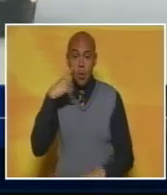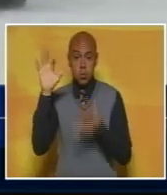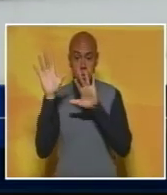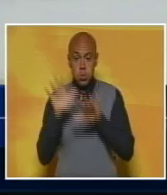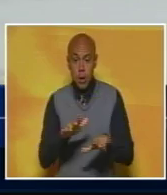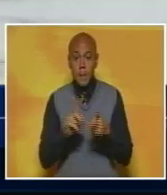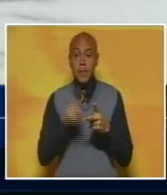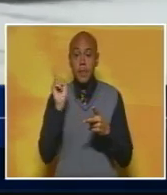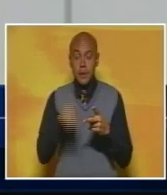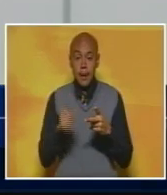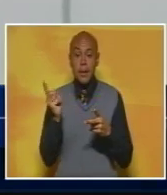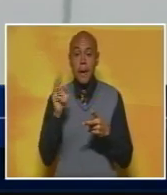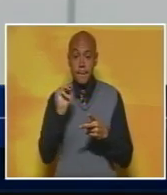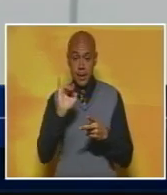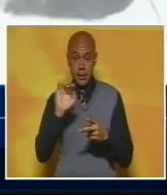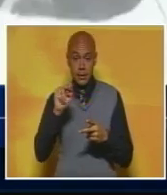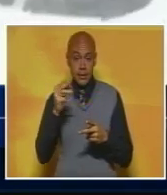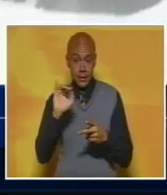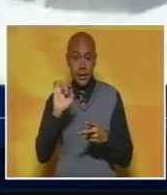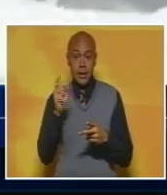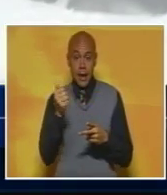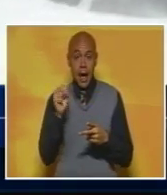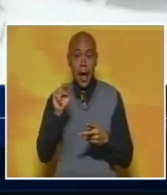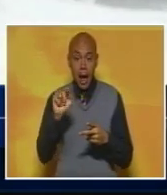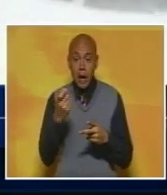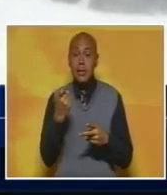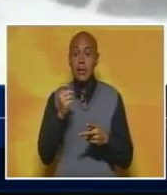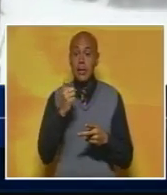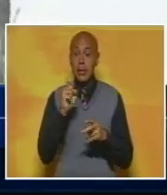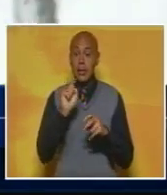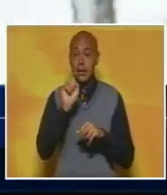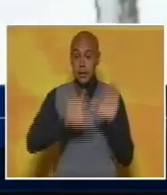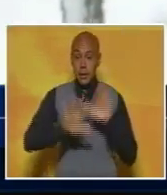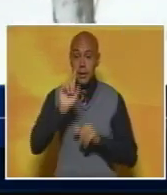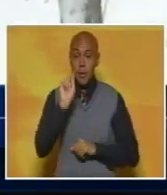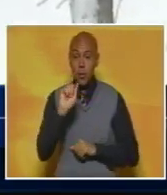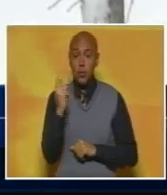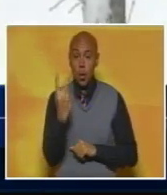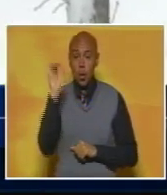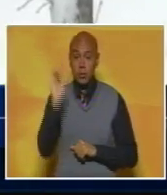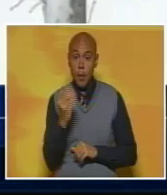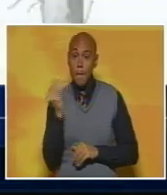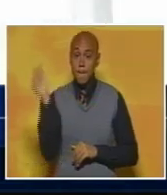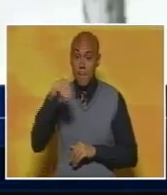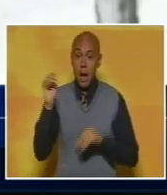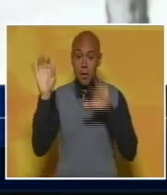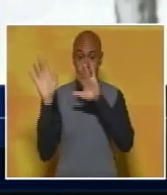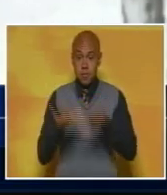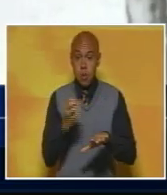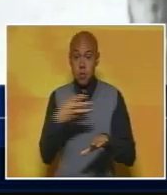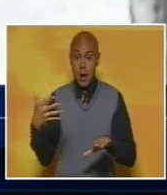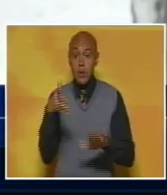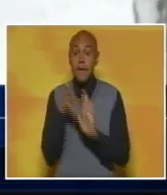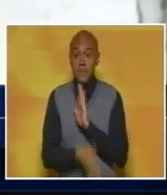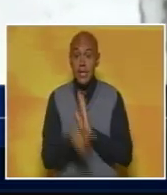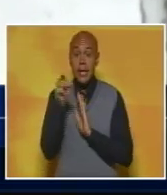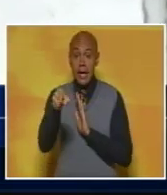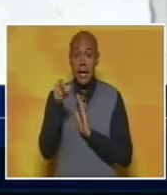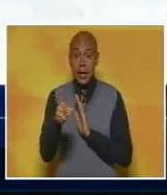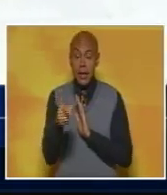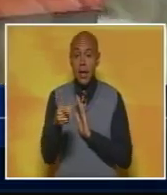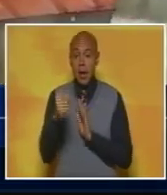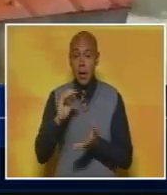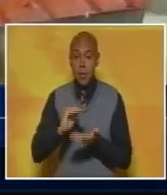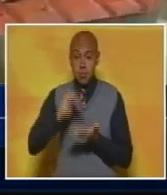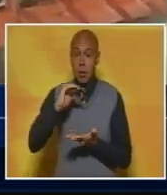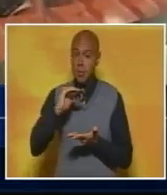la península de Michigan podría recoger cerca de 15.2 centímetros de nieve. Pese a que esta tormenta dejará mucha menos nieve